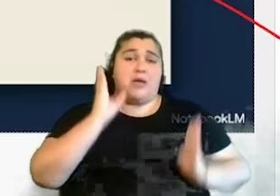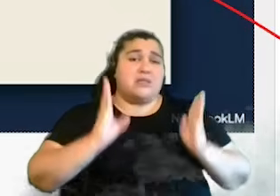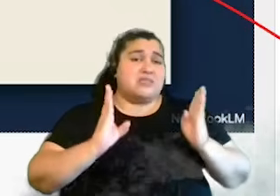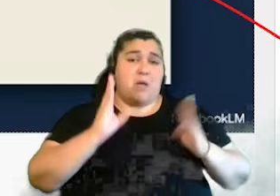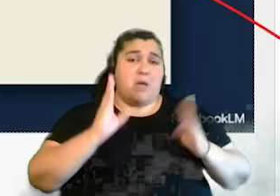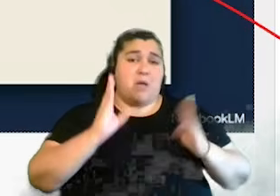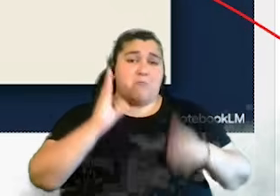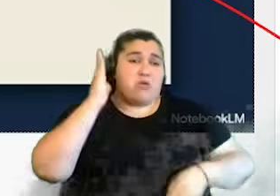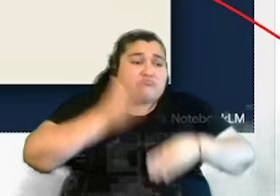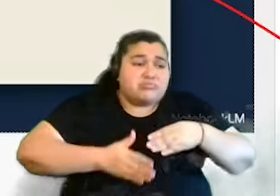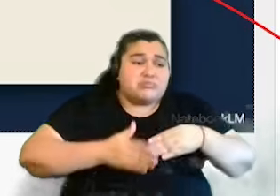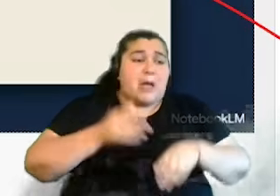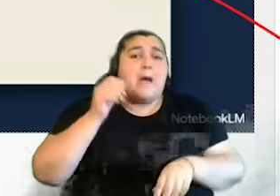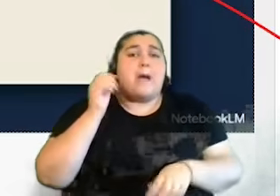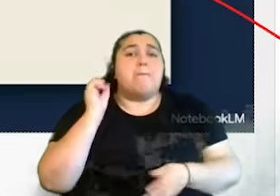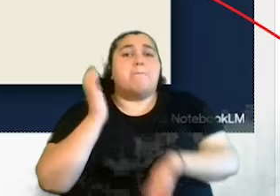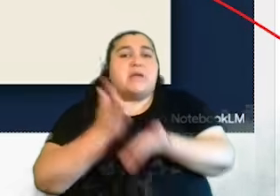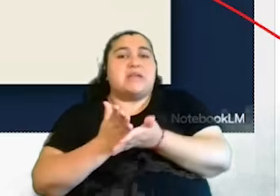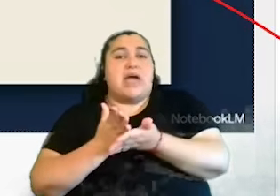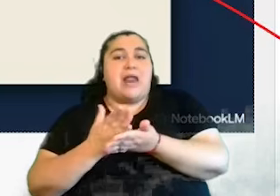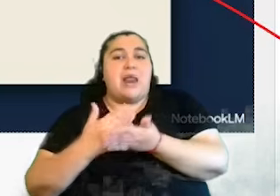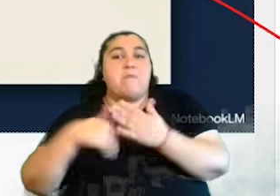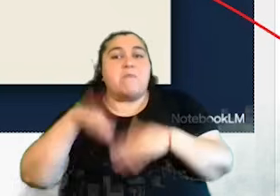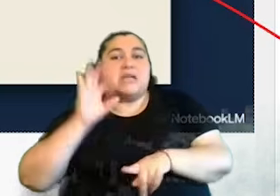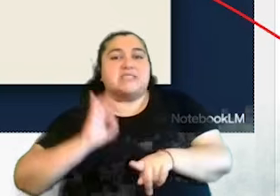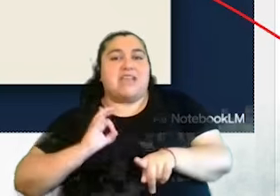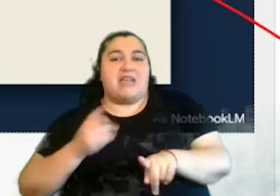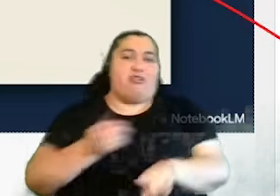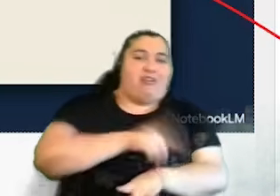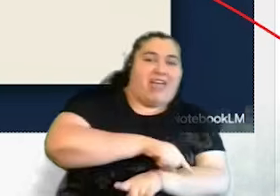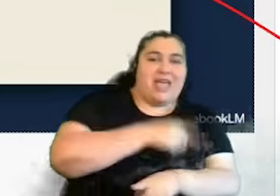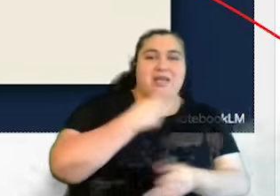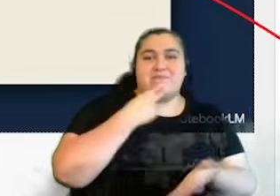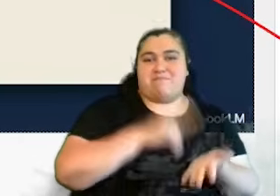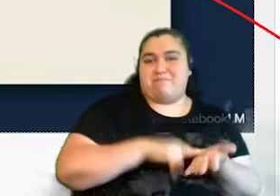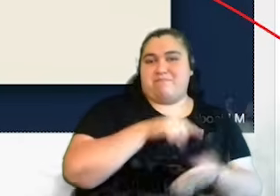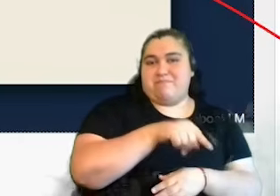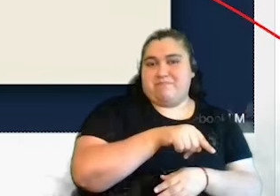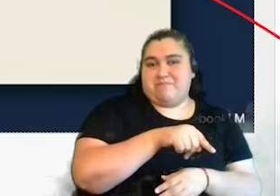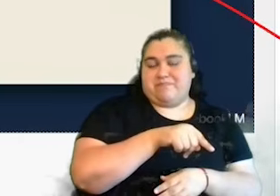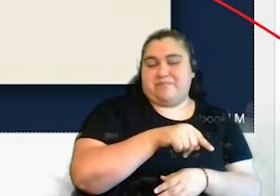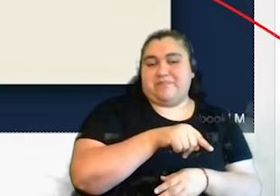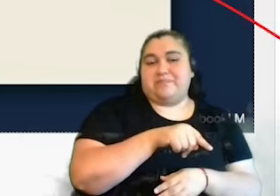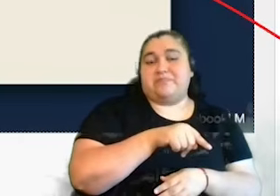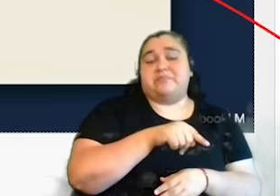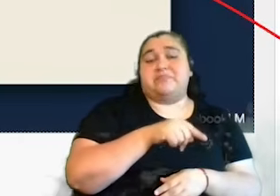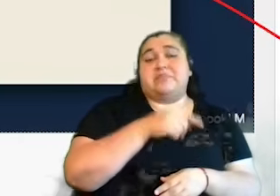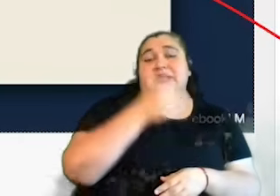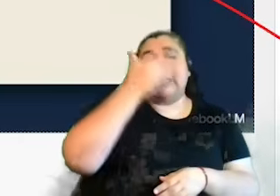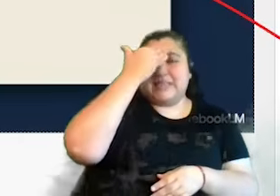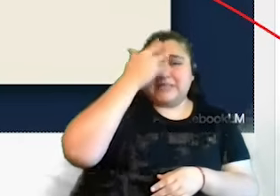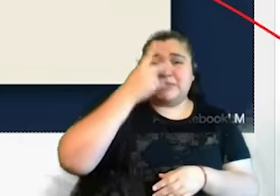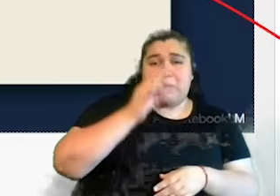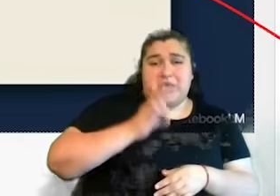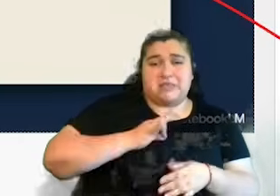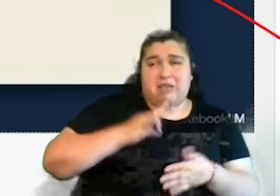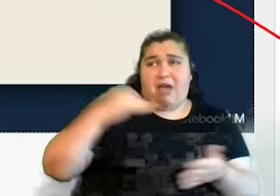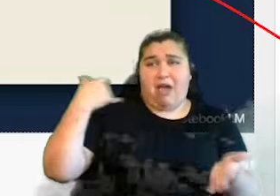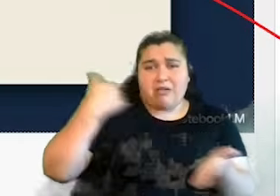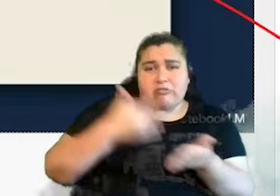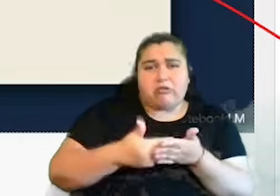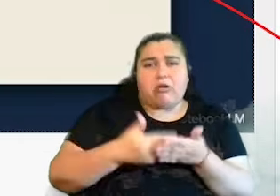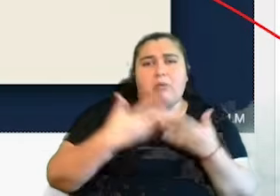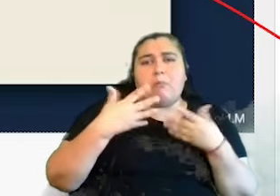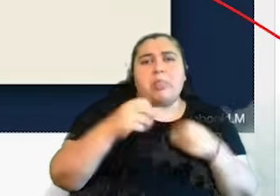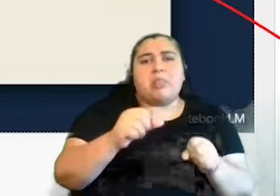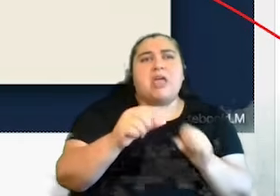la prescripción tributaria. Pero insisto, con todas estas medidas a lo largo de los últimos 15, 20 años, se encontraba uno con la situación